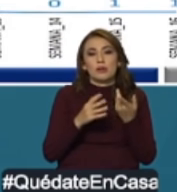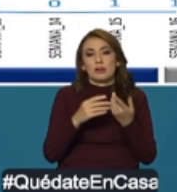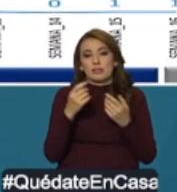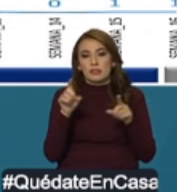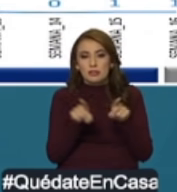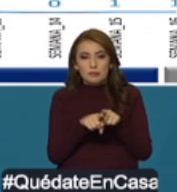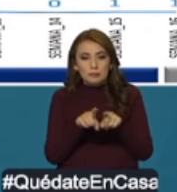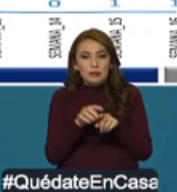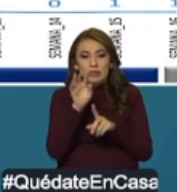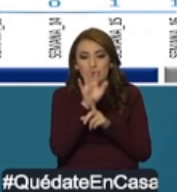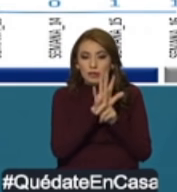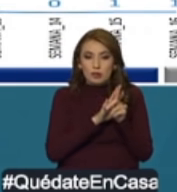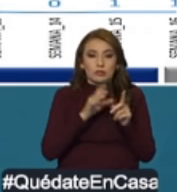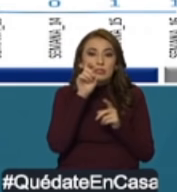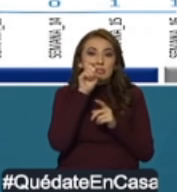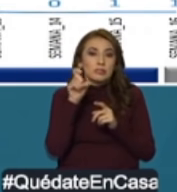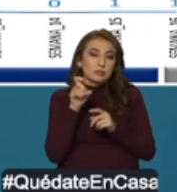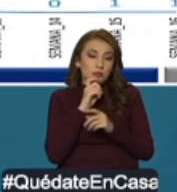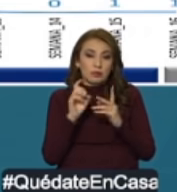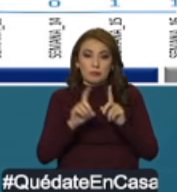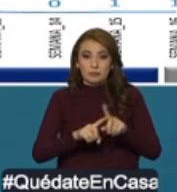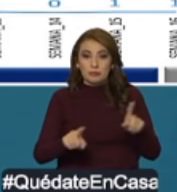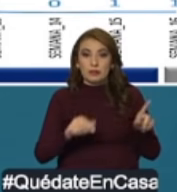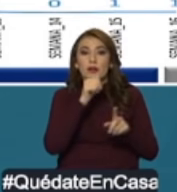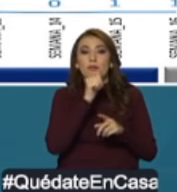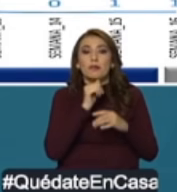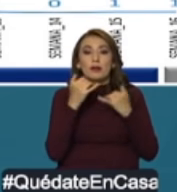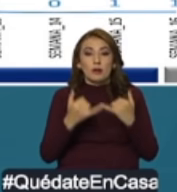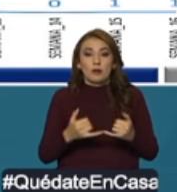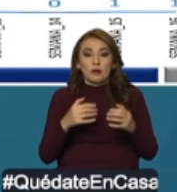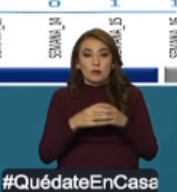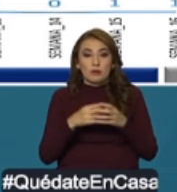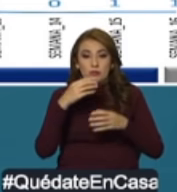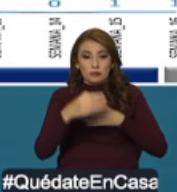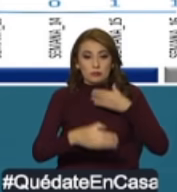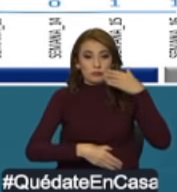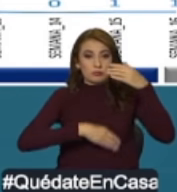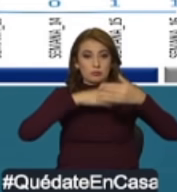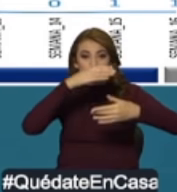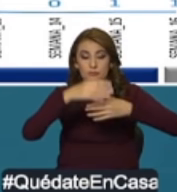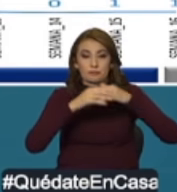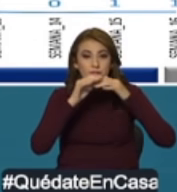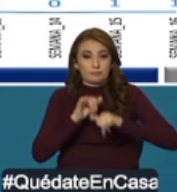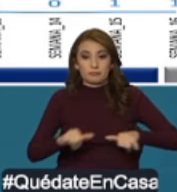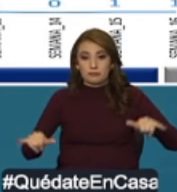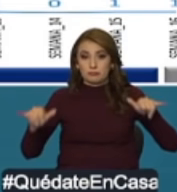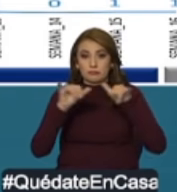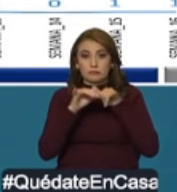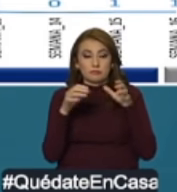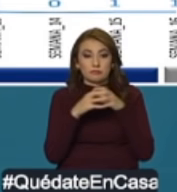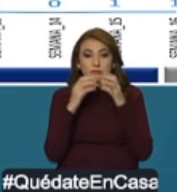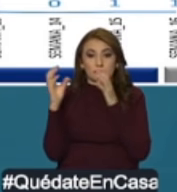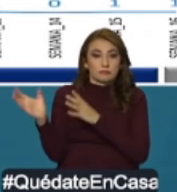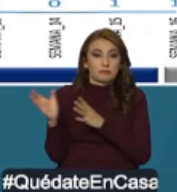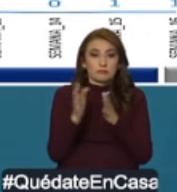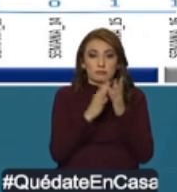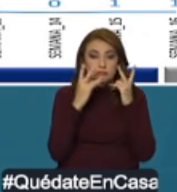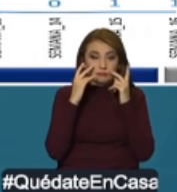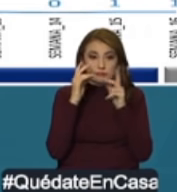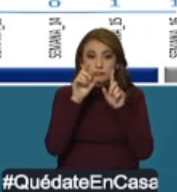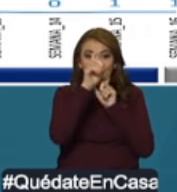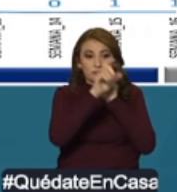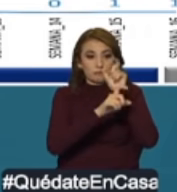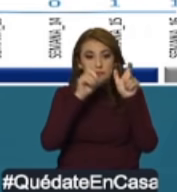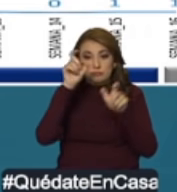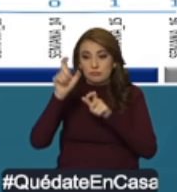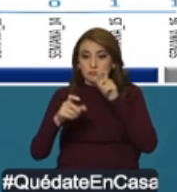sexual que sucede en espacio privado y que al final también termina en desapariciones voluntarias de los menores